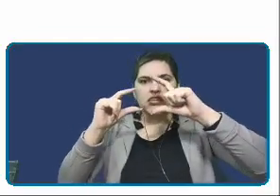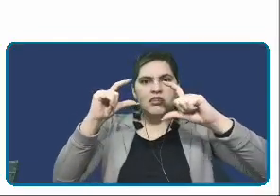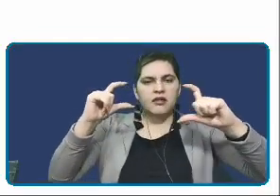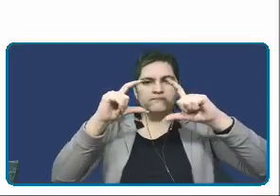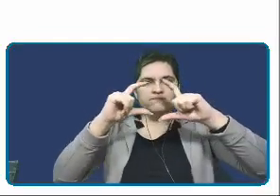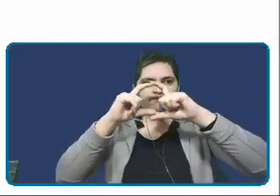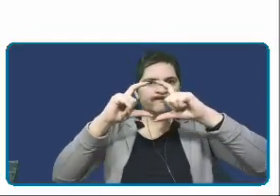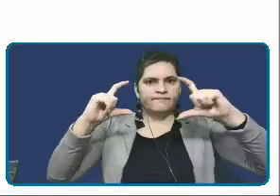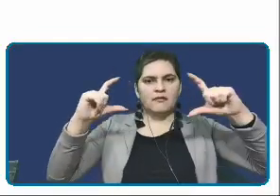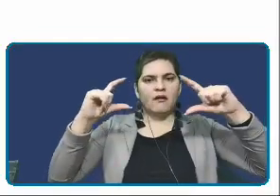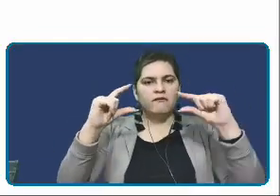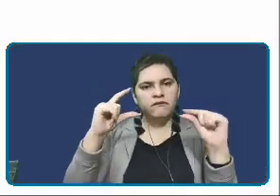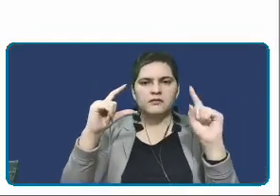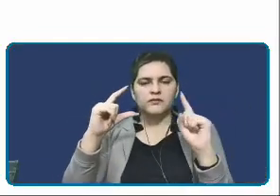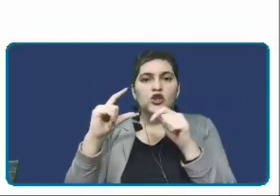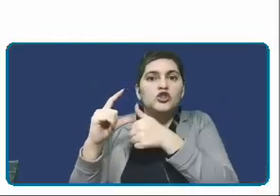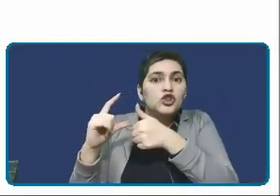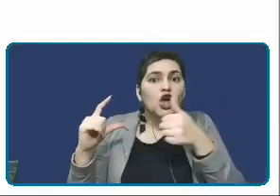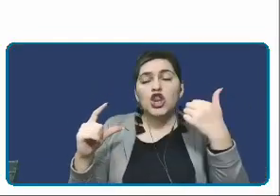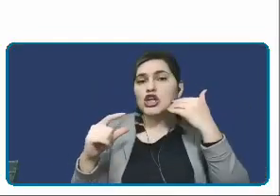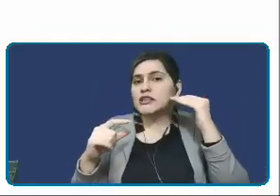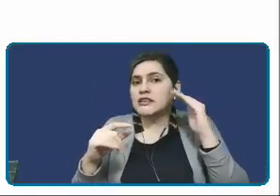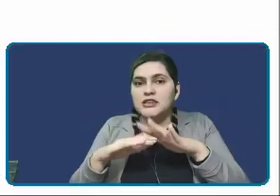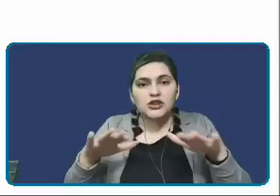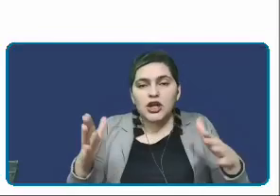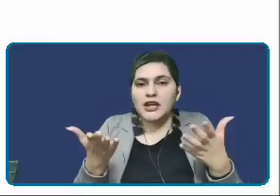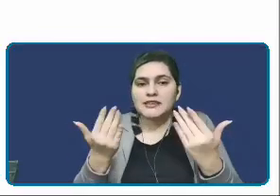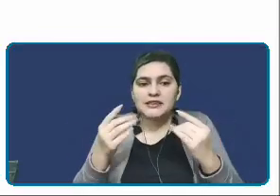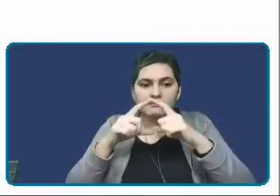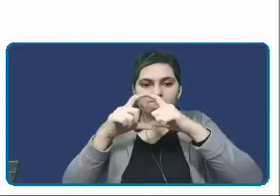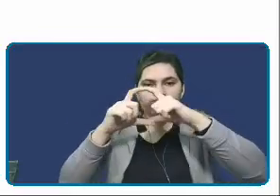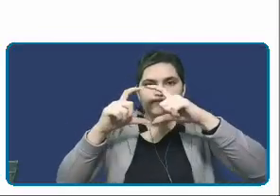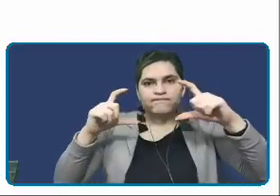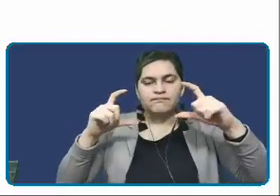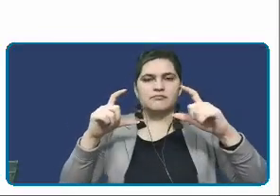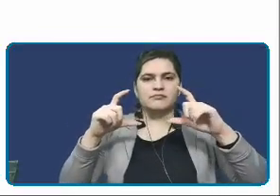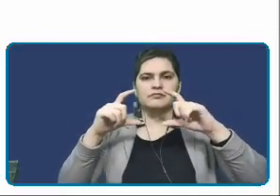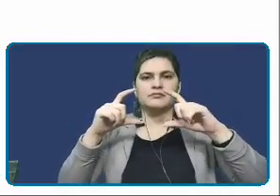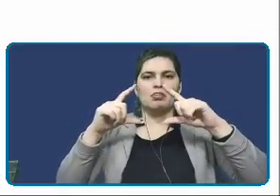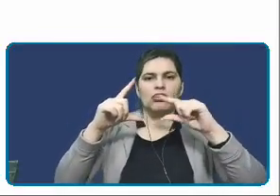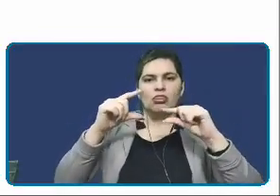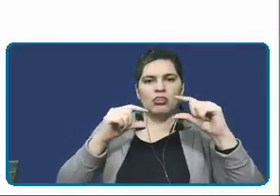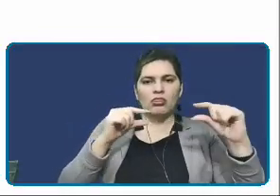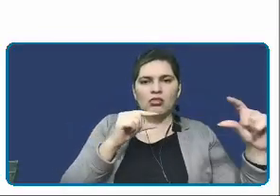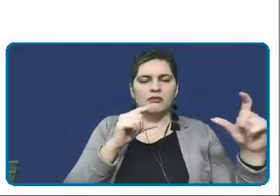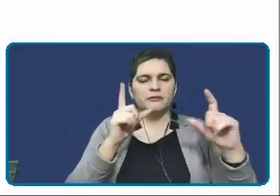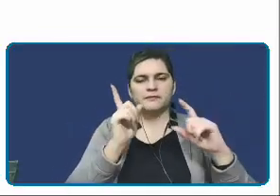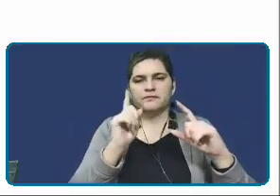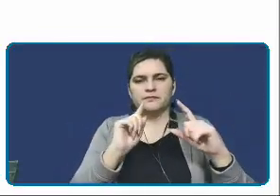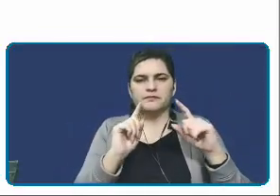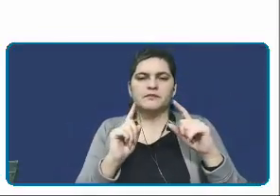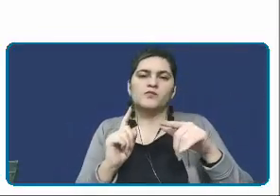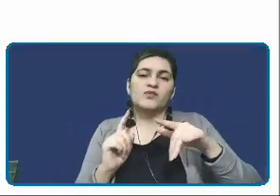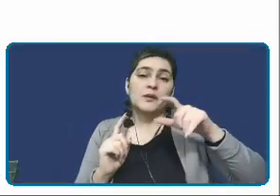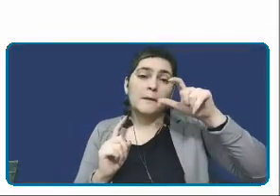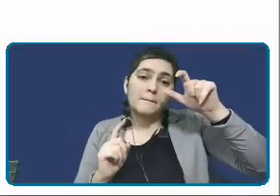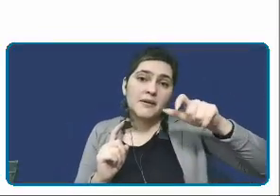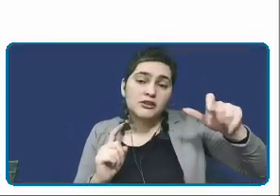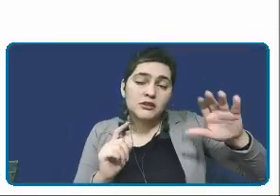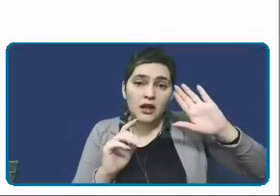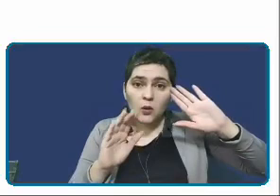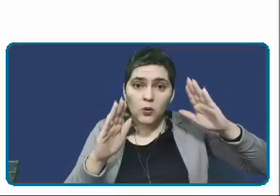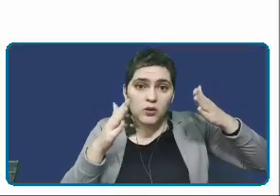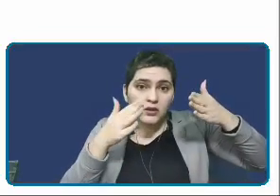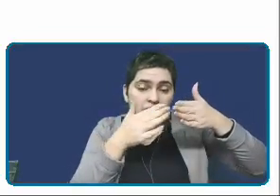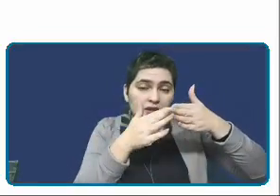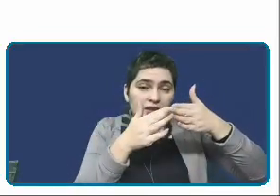niños necesitan que estén en buen nivel. Lo que pasa es que cuando los suplemento en esta población, en autismo, en general